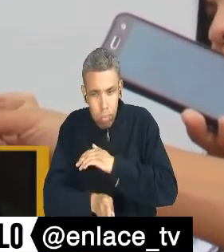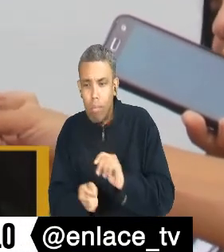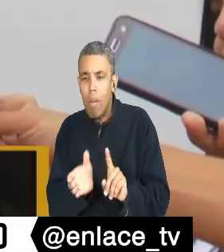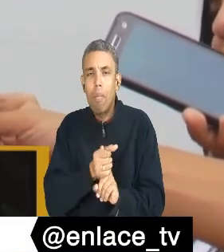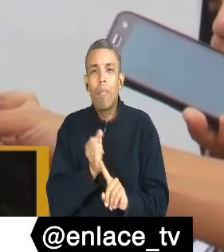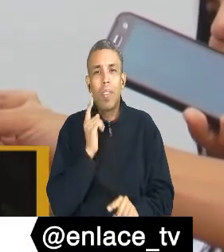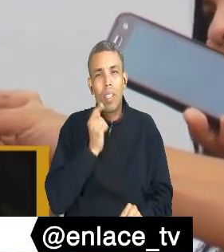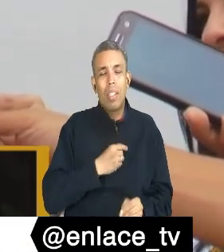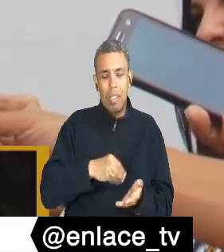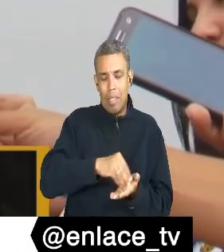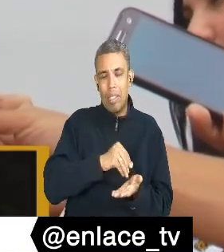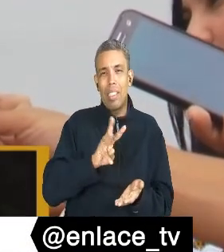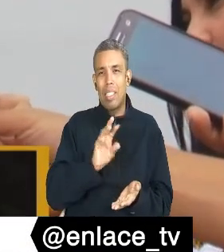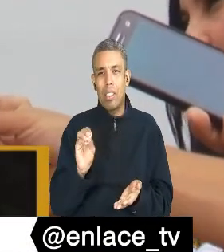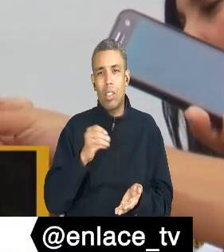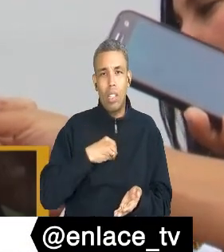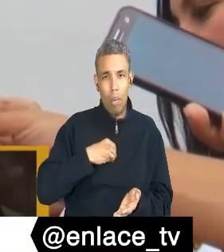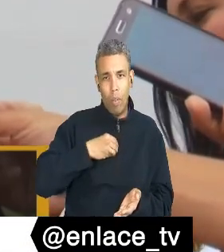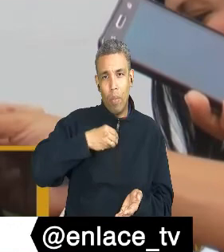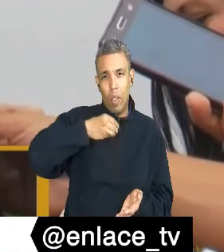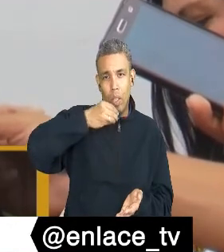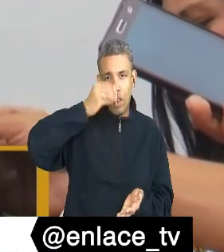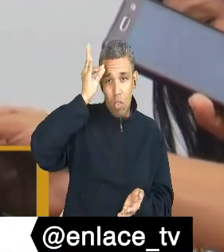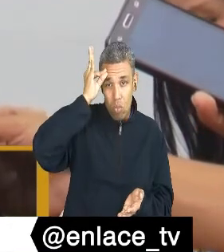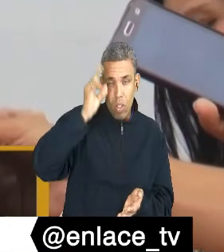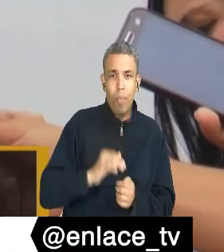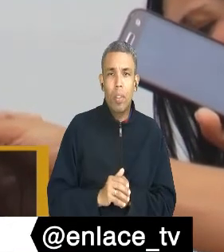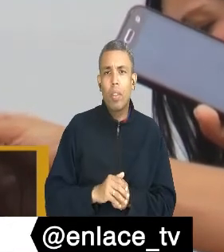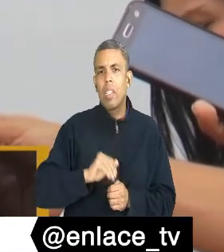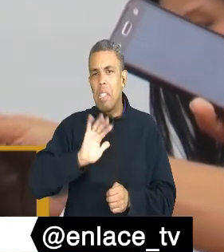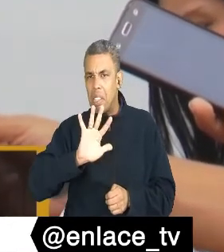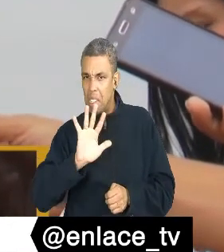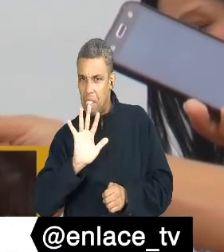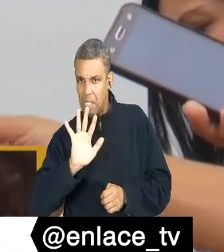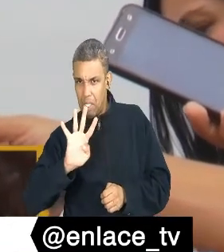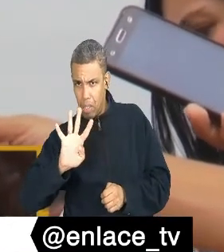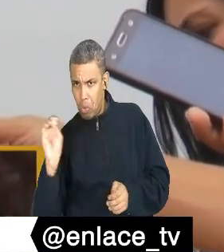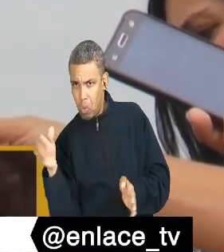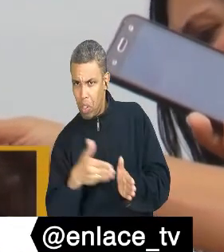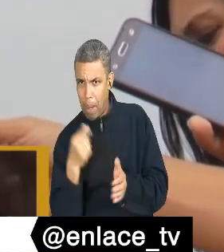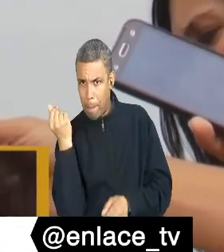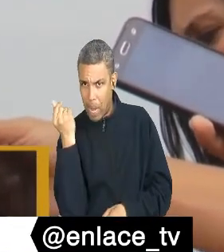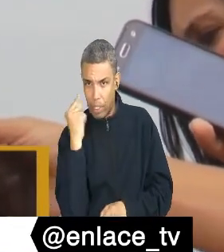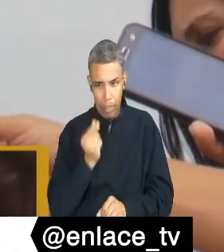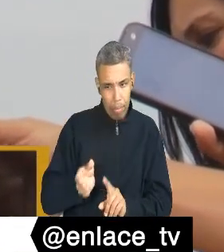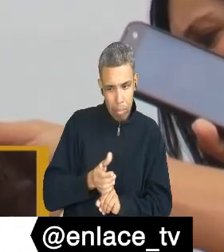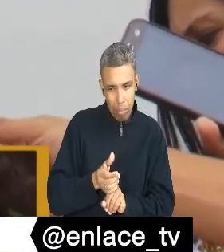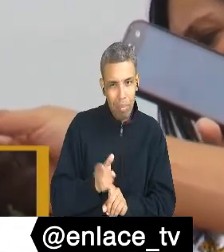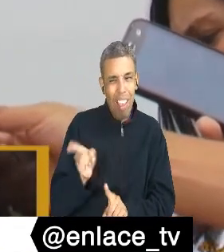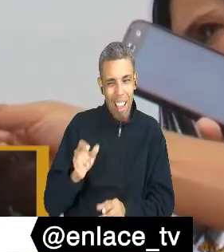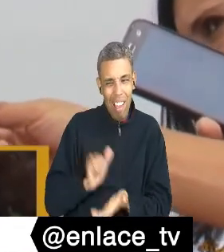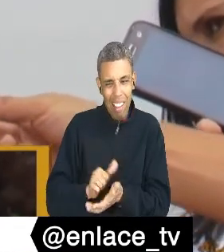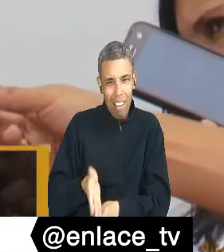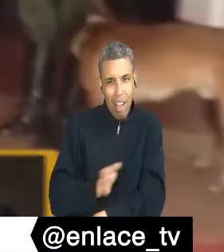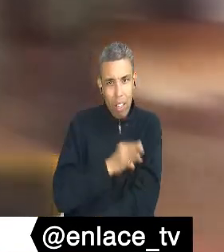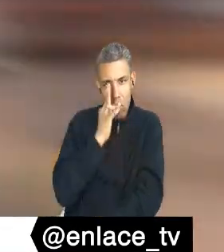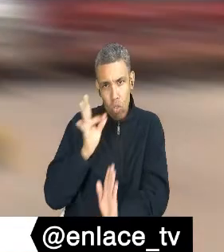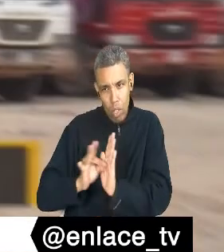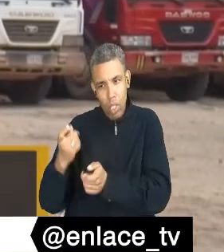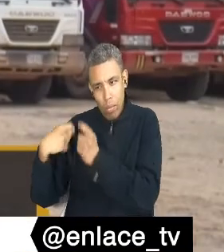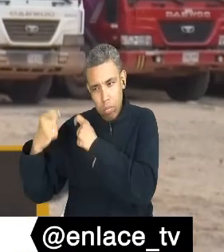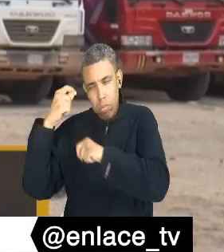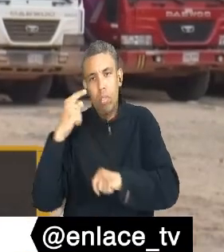pesos, producto del comercio de la venta de estos estupefacientes, como también 500 gramos de marihuana.